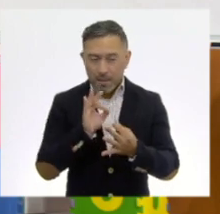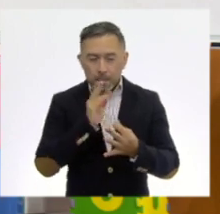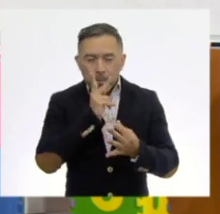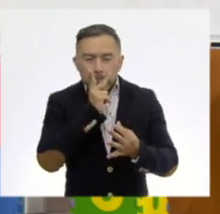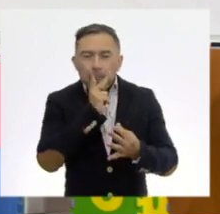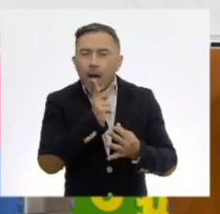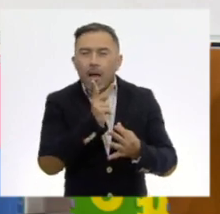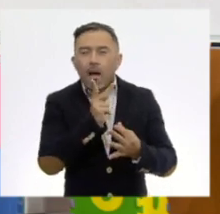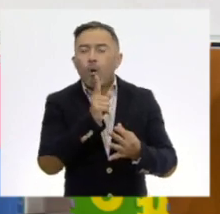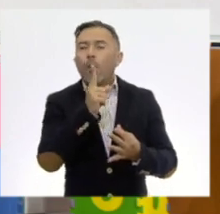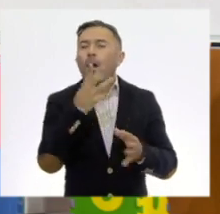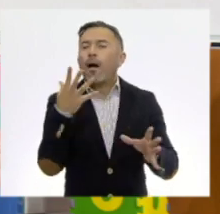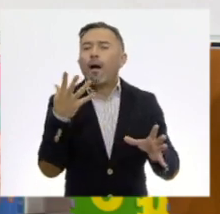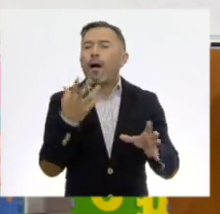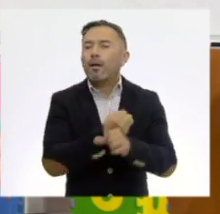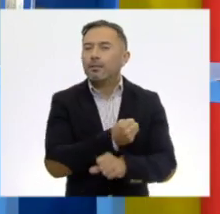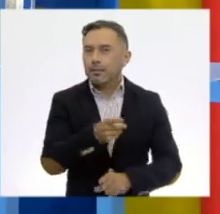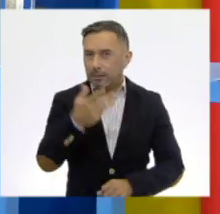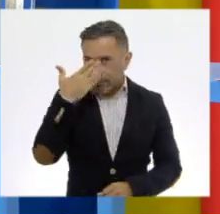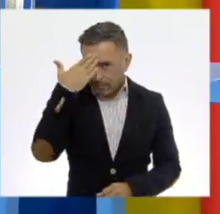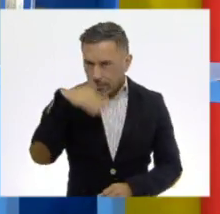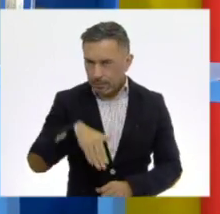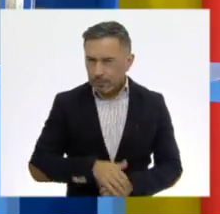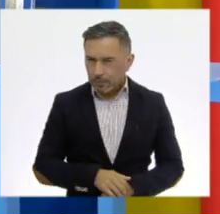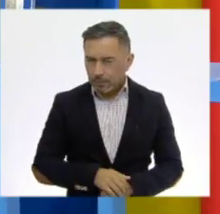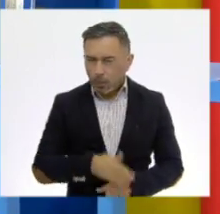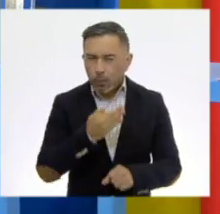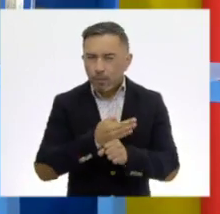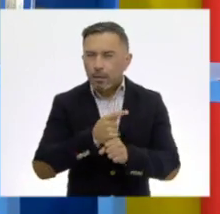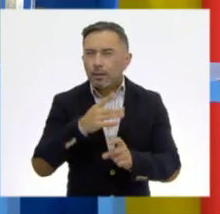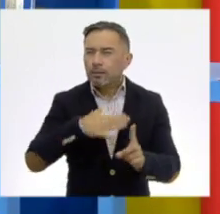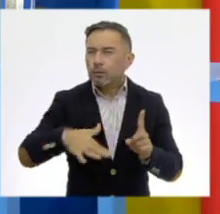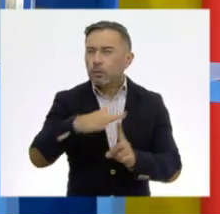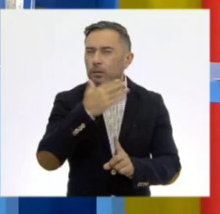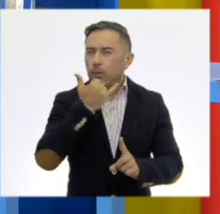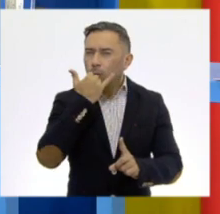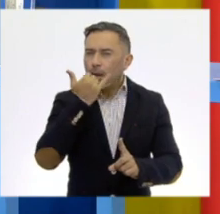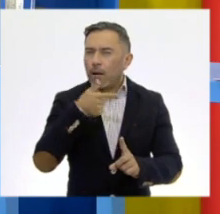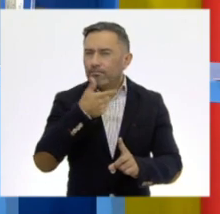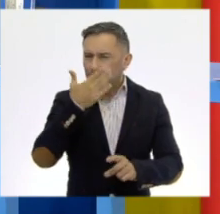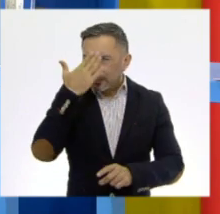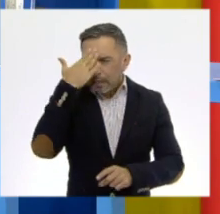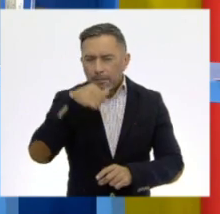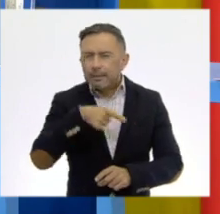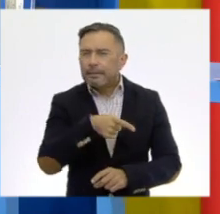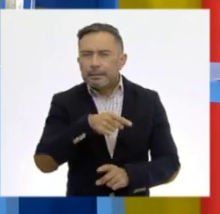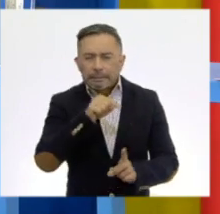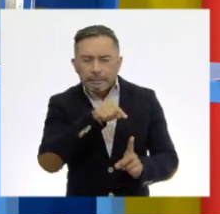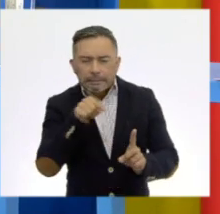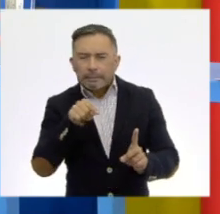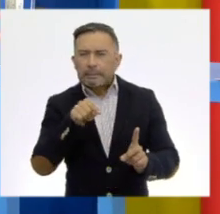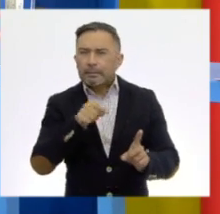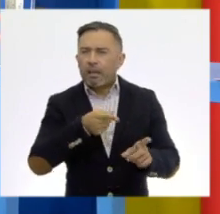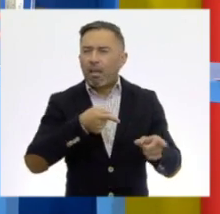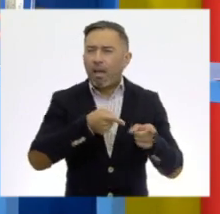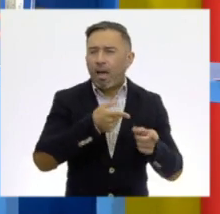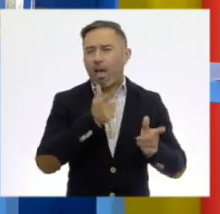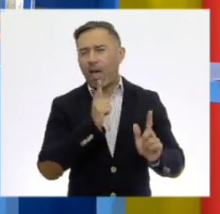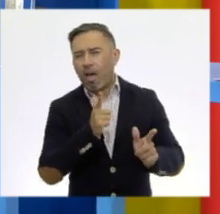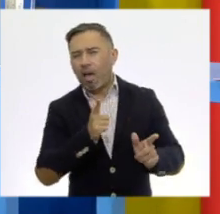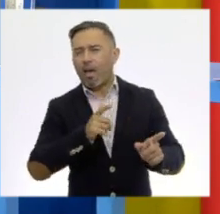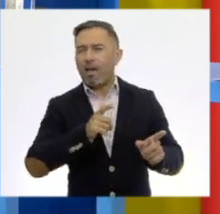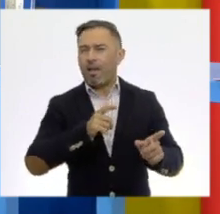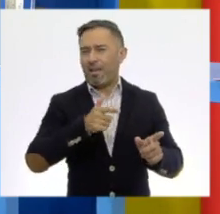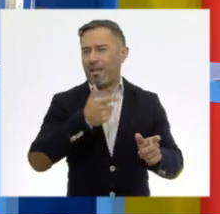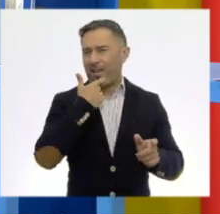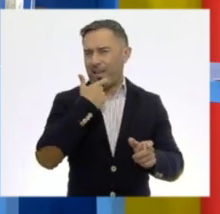sabes cómo se llama esa situación de la que estamos hablando? Sí, conozco esa situación, no afortunadamente